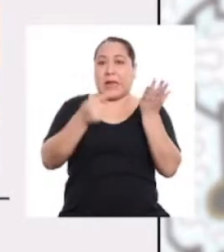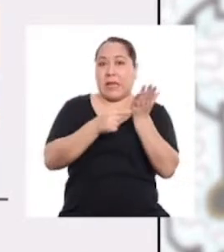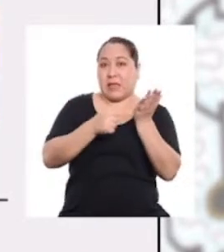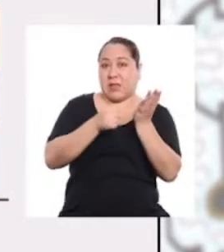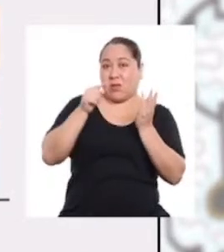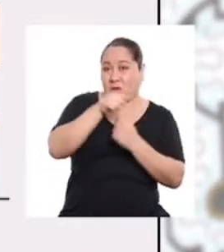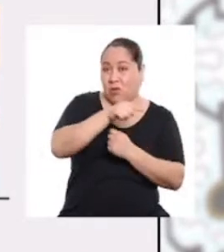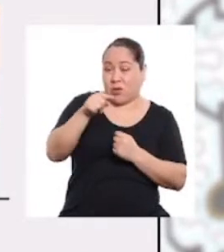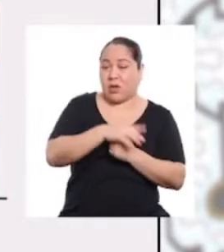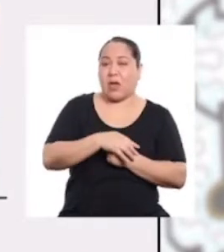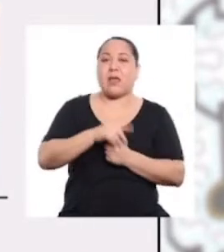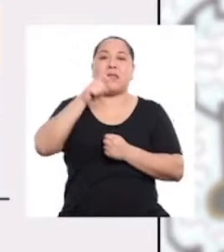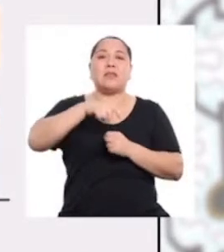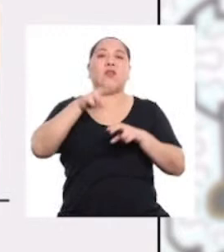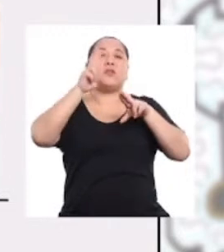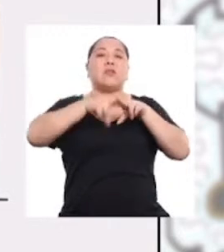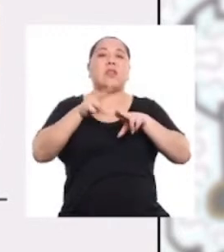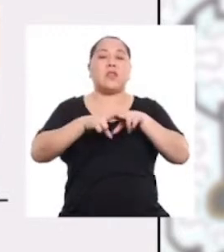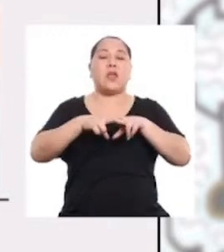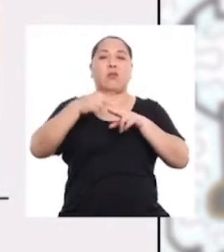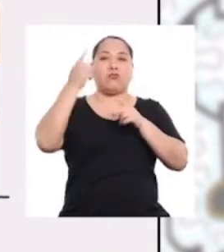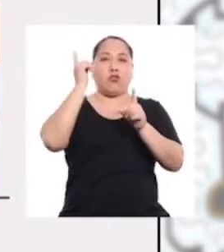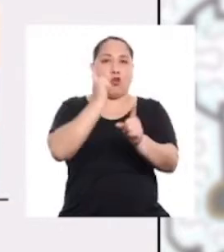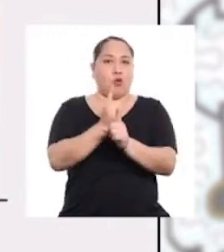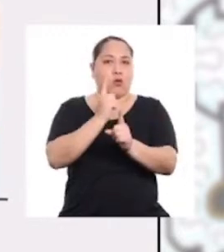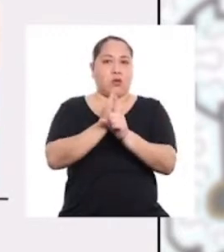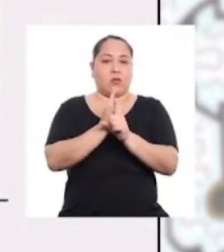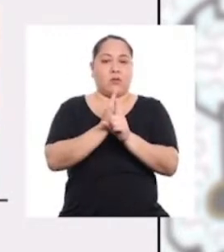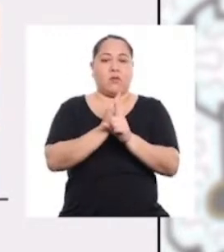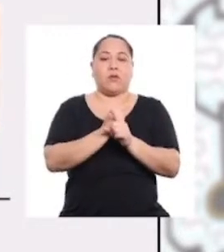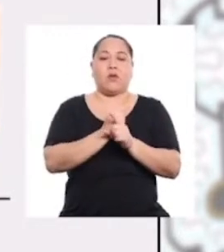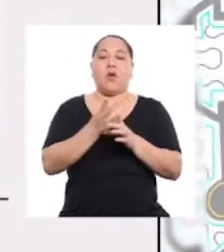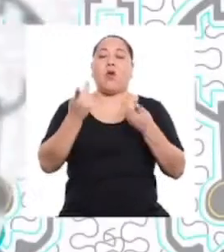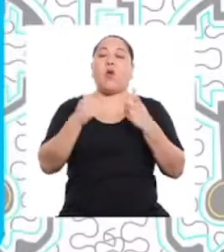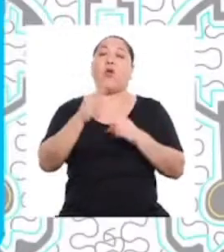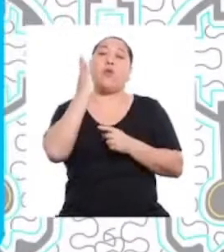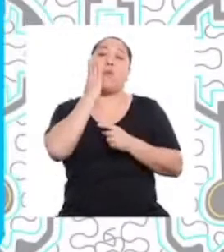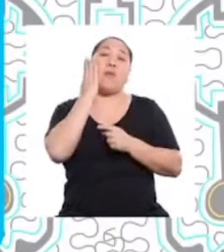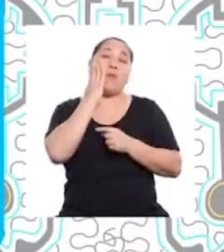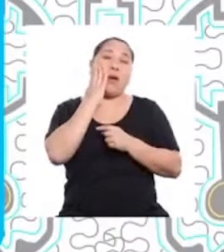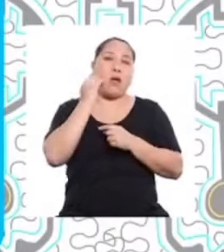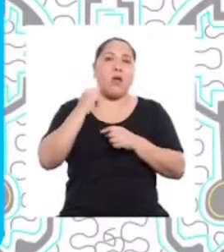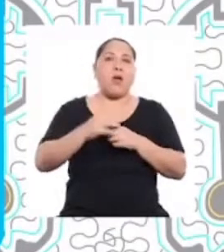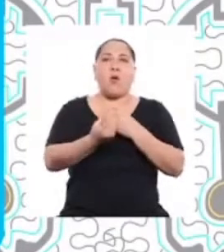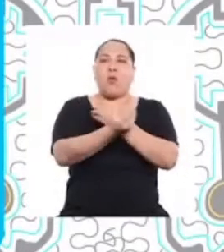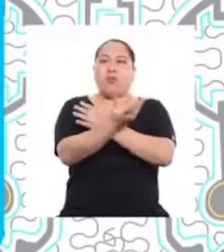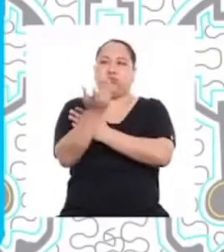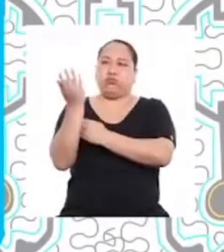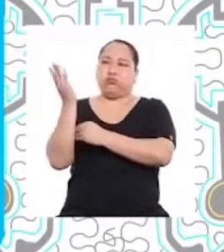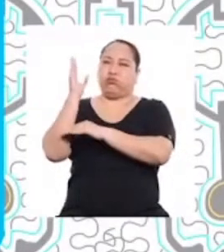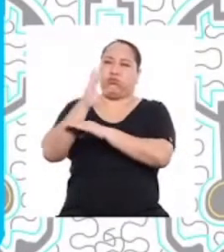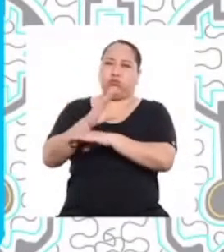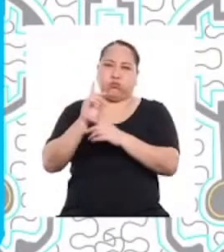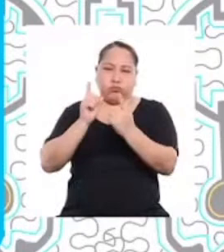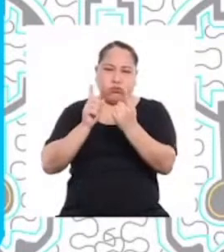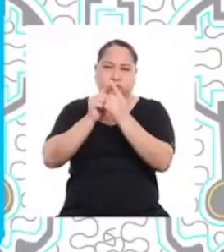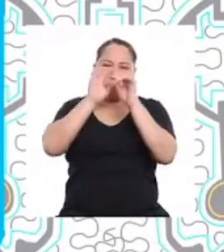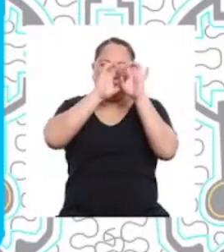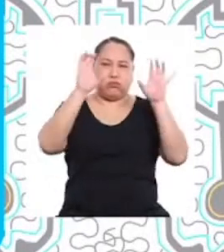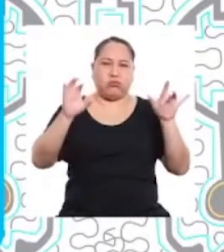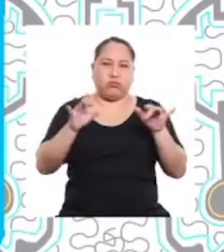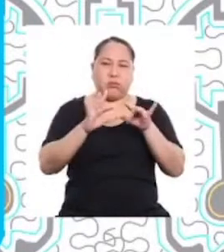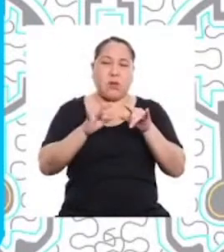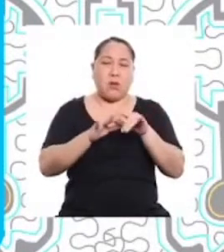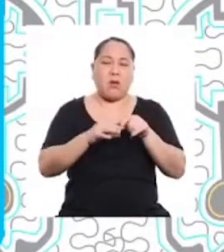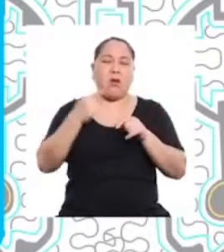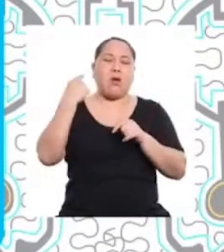aparatos tecnológicos. Debemos sentarnos correctamente. Cuando mi mamá pasa mucho tiempo frente a la computadora, le da